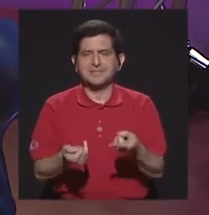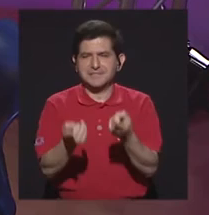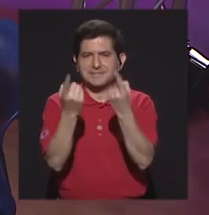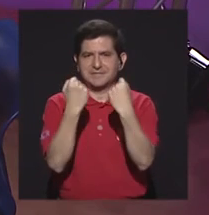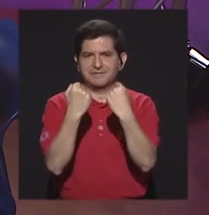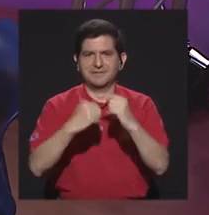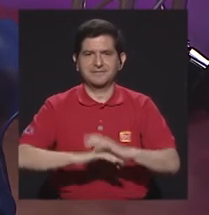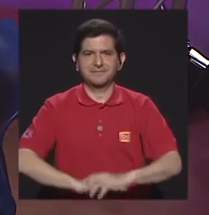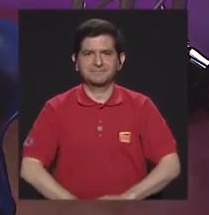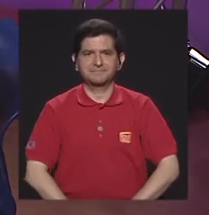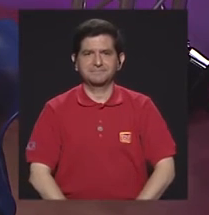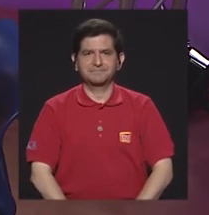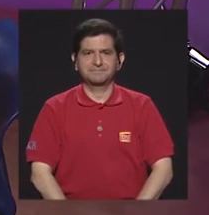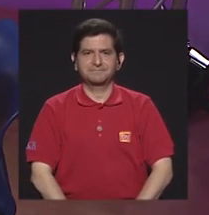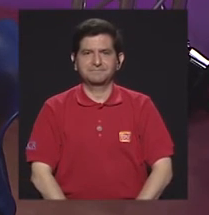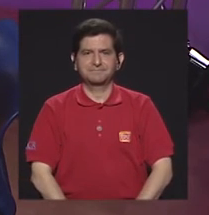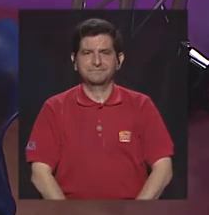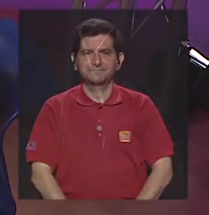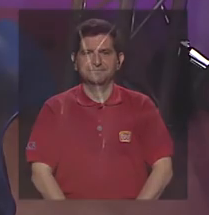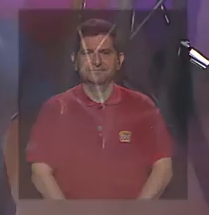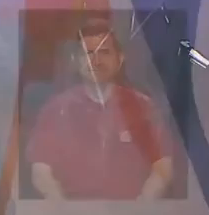en unos segundos.